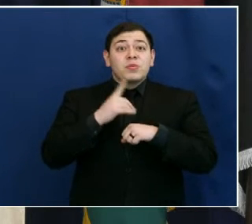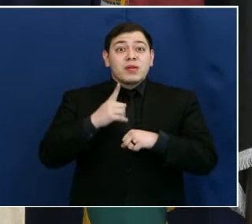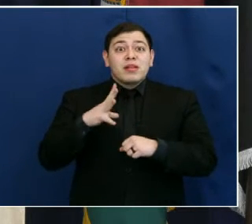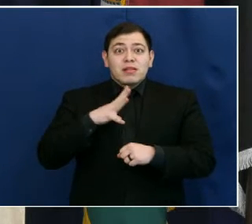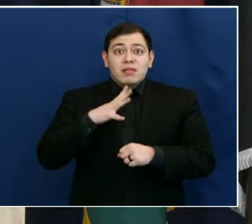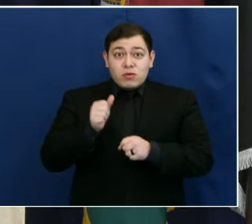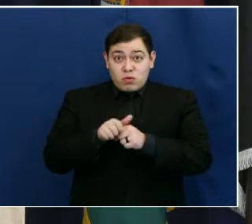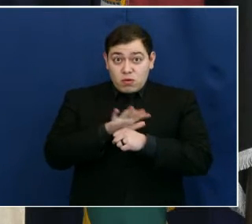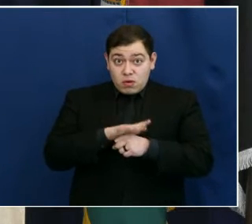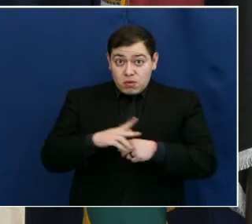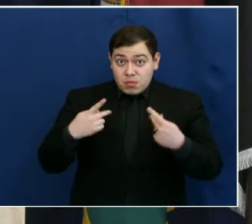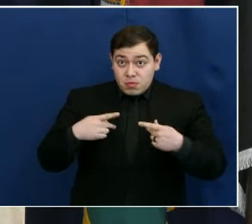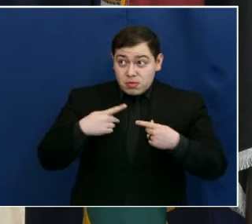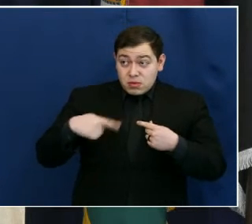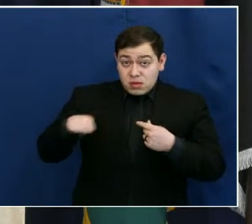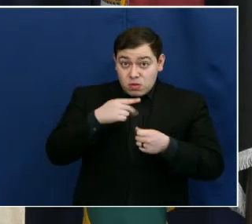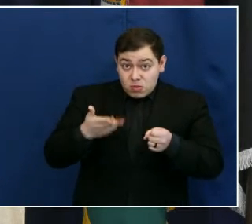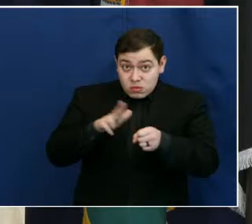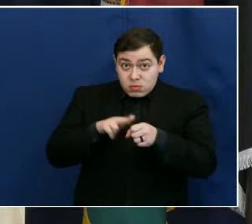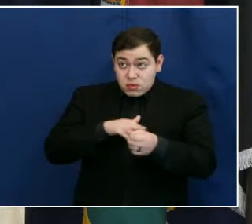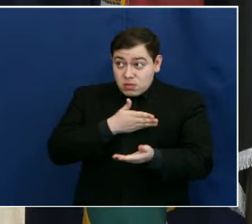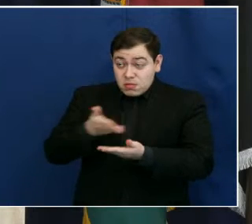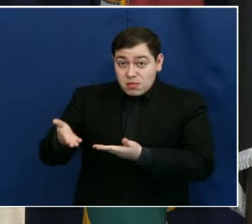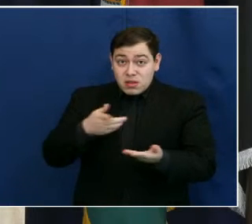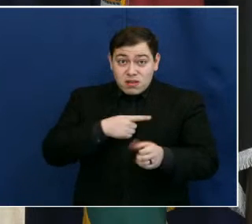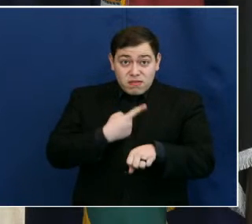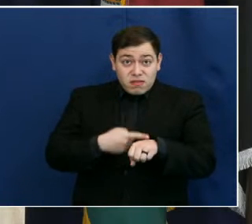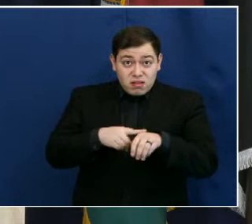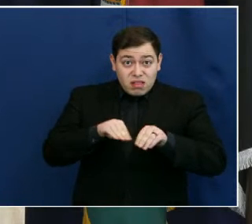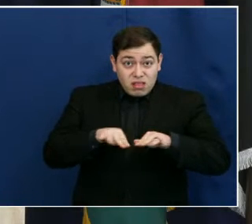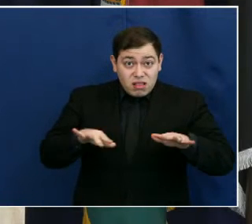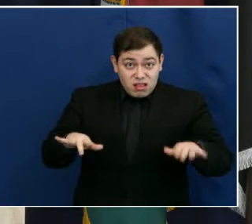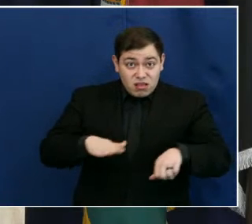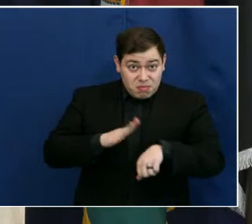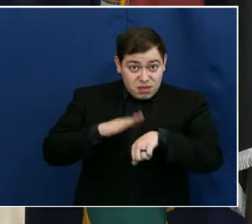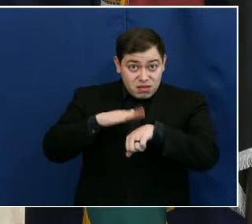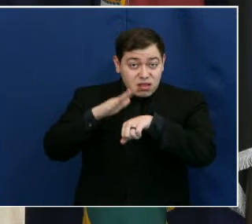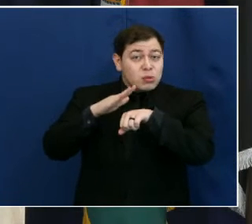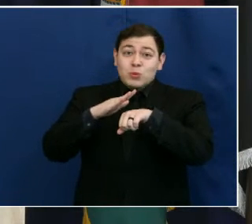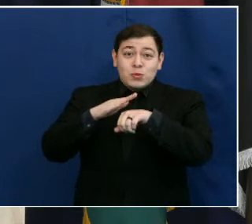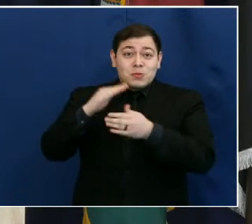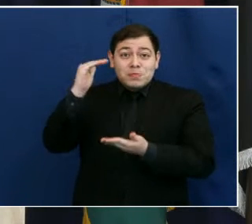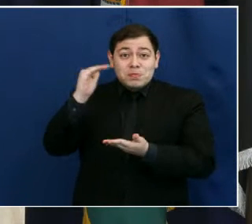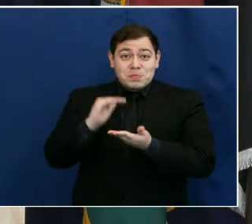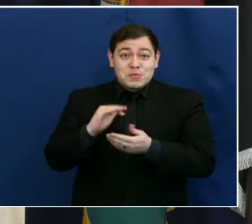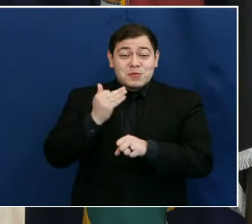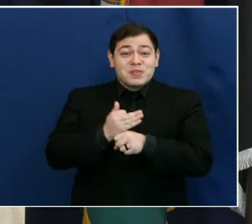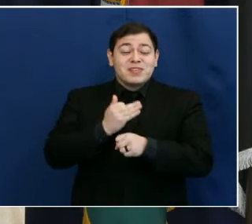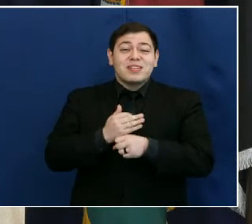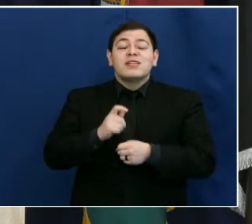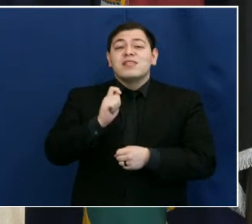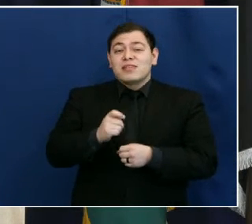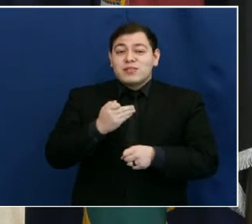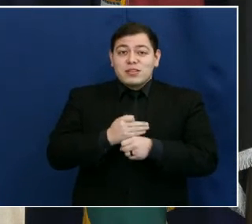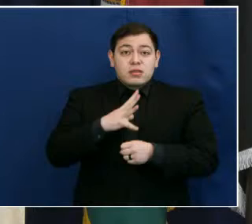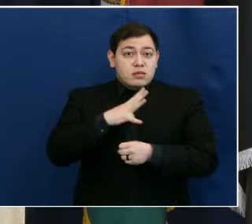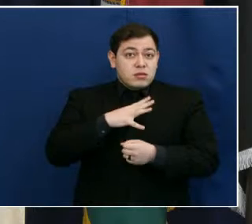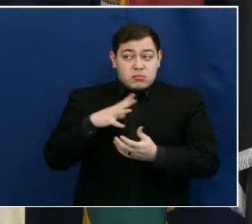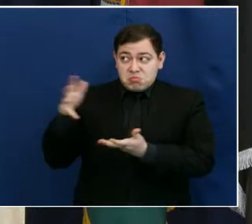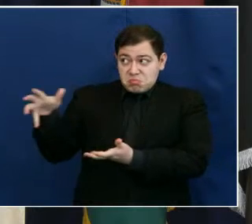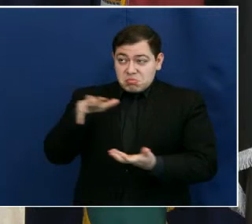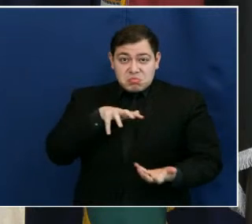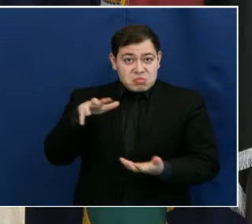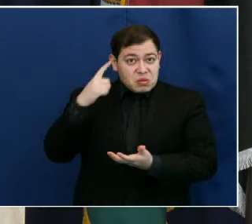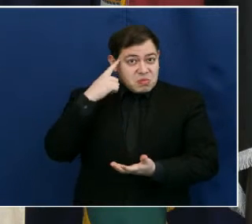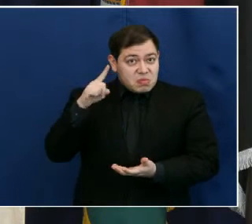bajando, las hospitalizaciones están bajando también. Y aún con las interrupciones que hemos tenido al obtener las vacunas, ahora